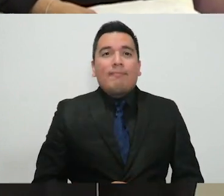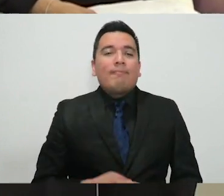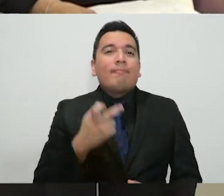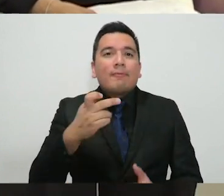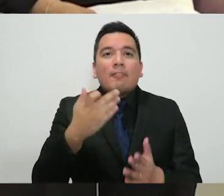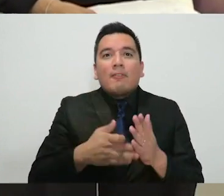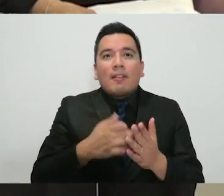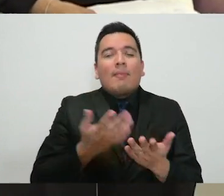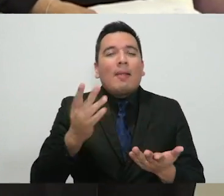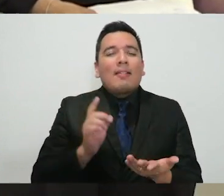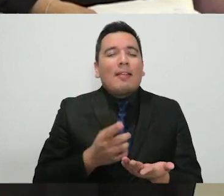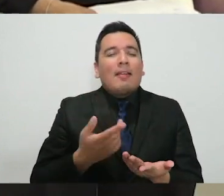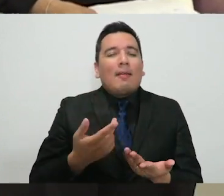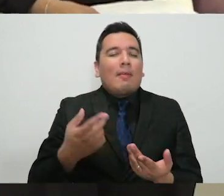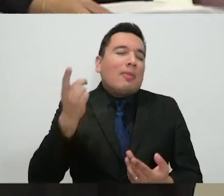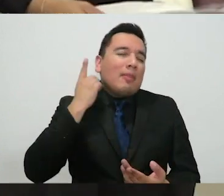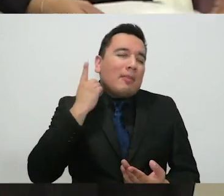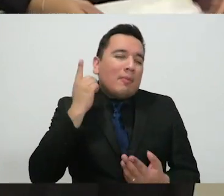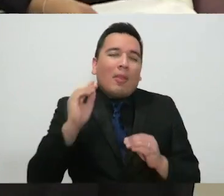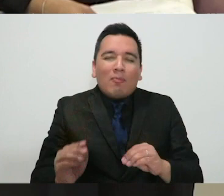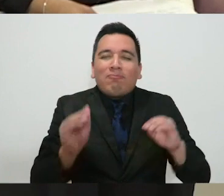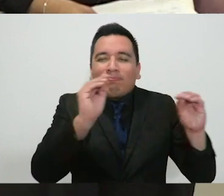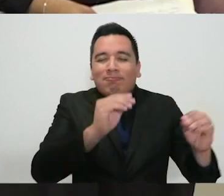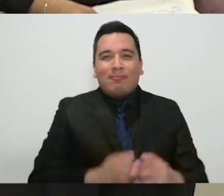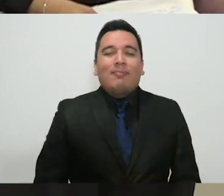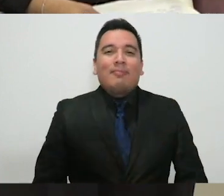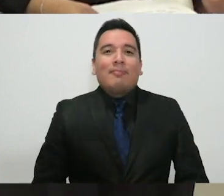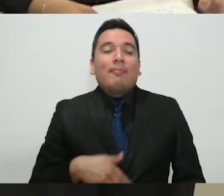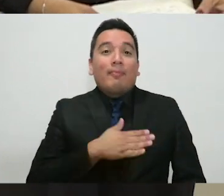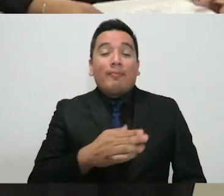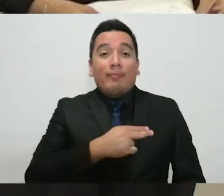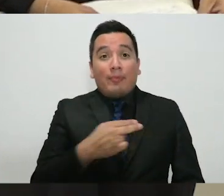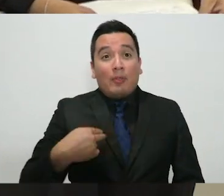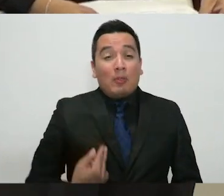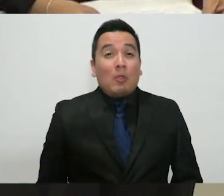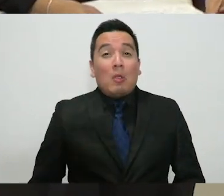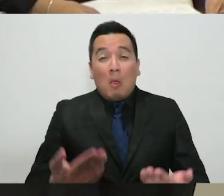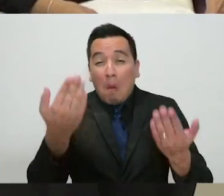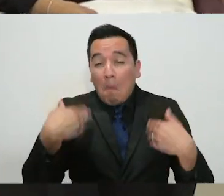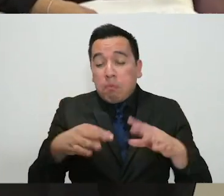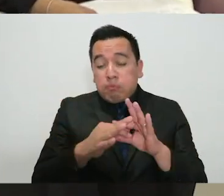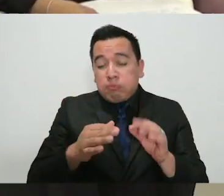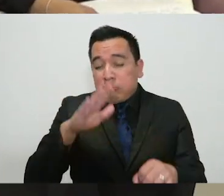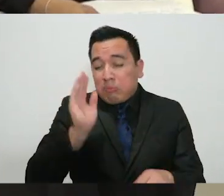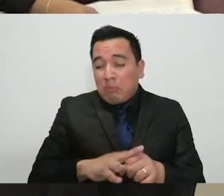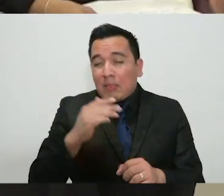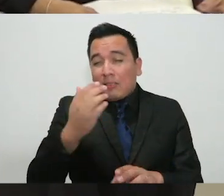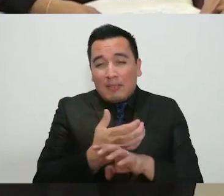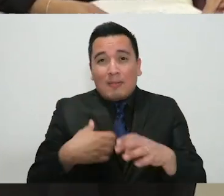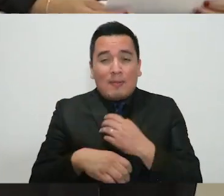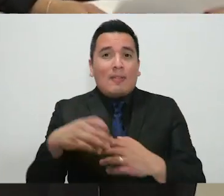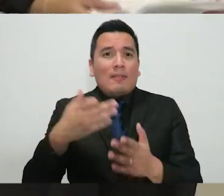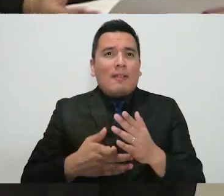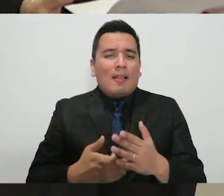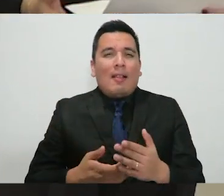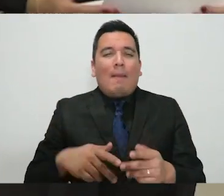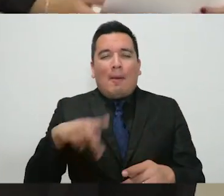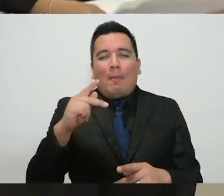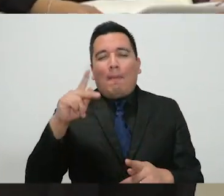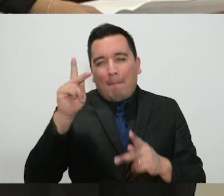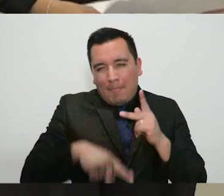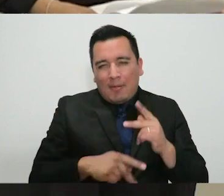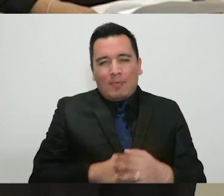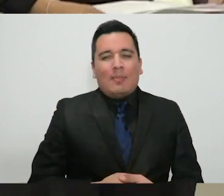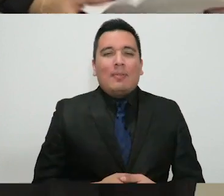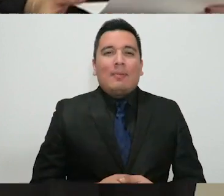la figura del diputado migrante. Algo así. Bueno, vamos a platicar un poco más acerca de esta figura y de otras más,